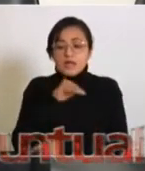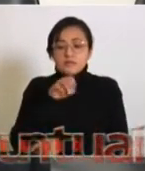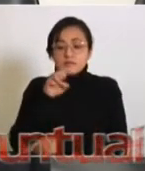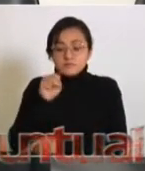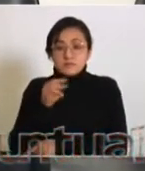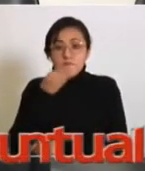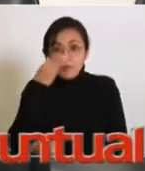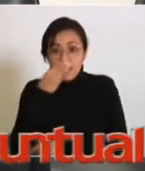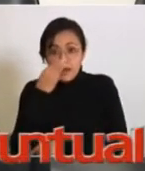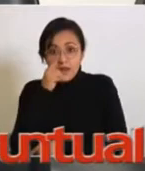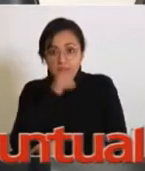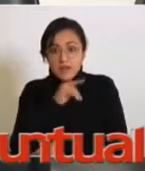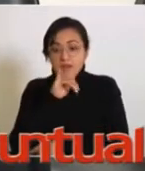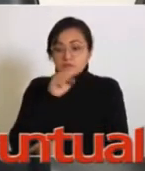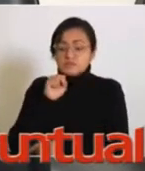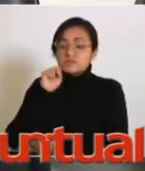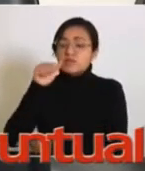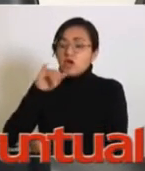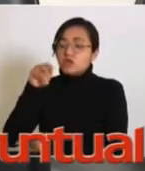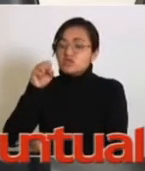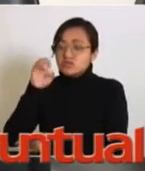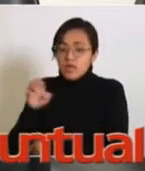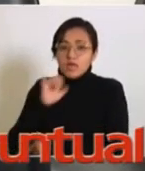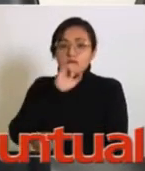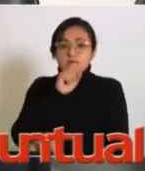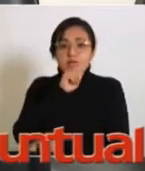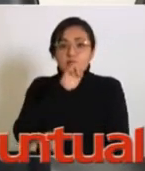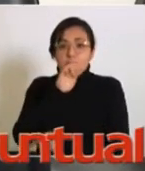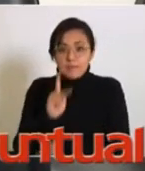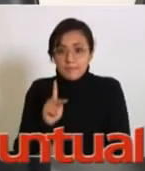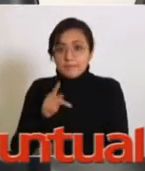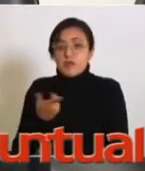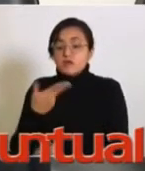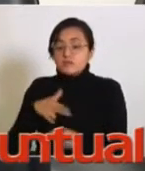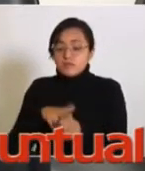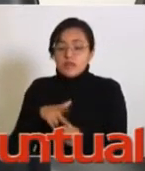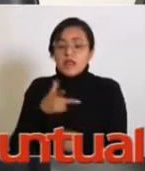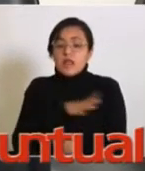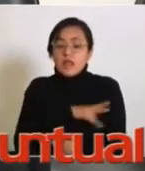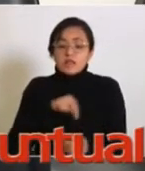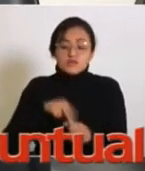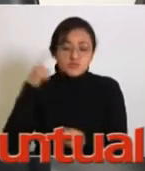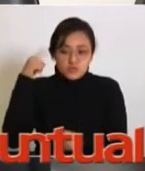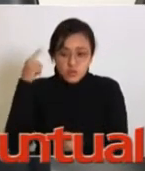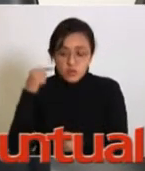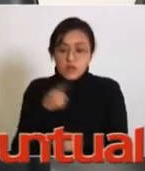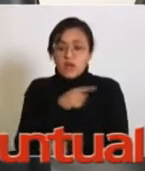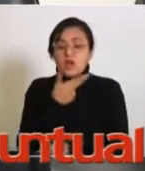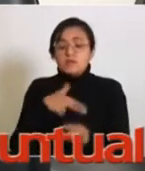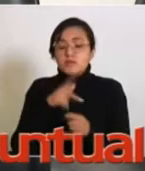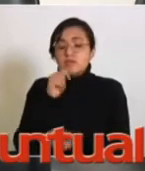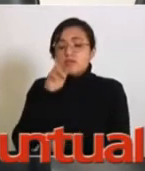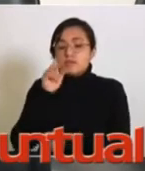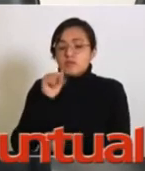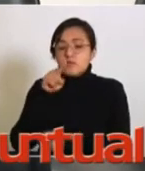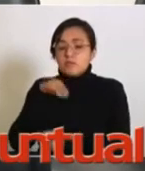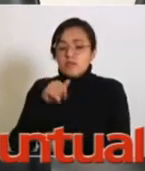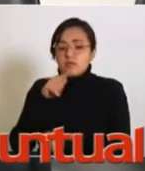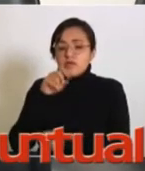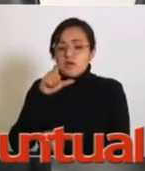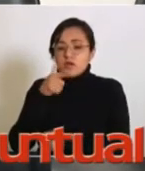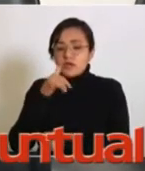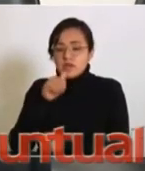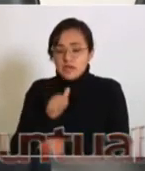La Margarita, del IMSS San José, del ISTEP, del Hospital General de Cholula, del Hospital de Traumatología, del